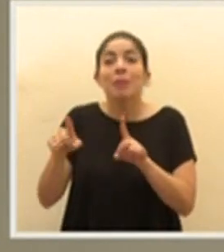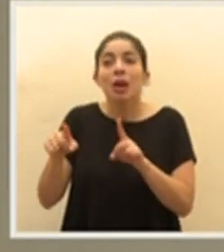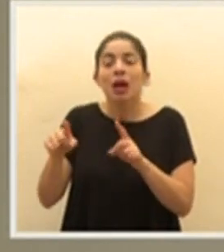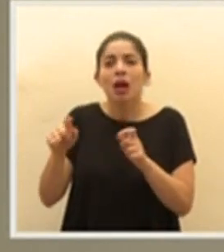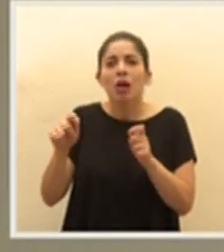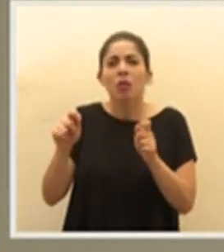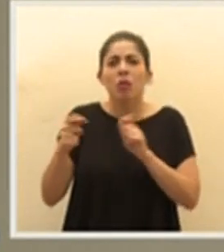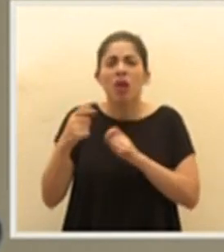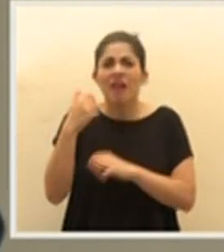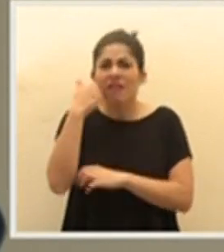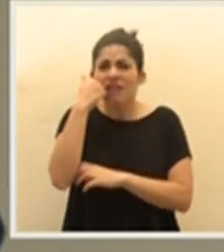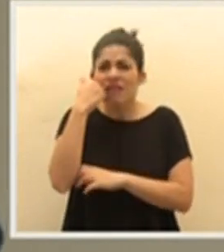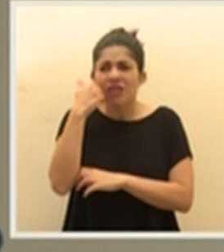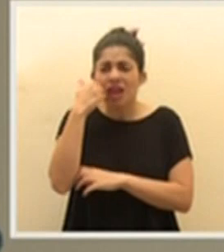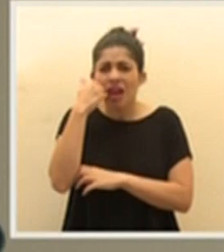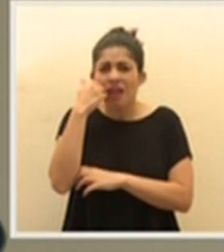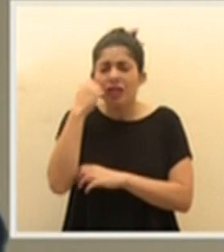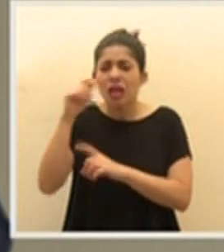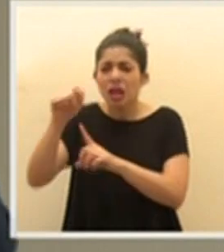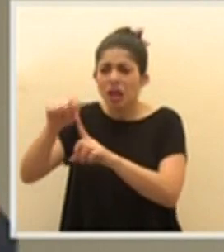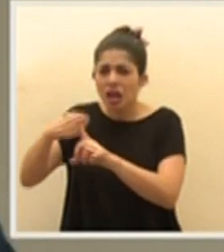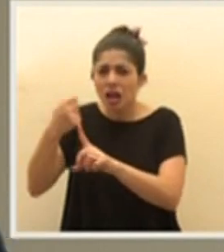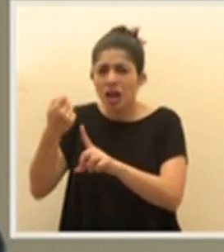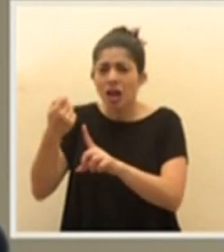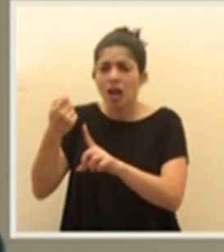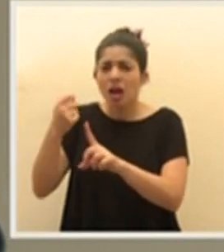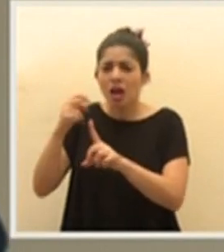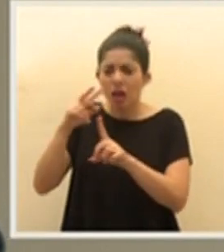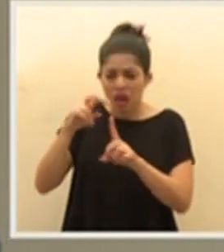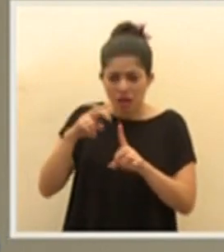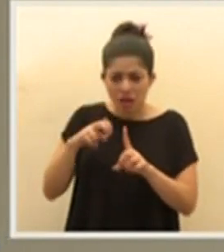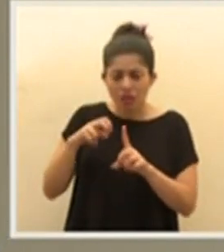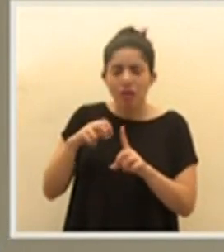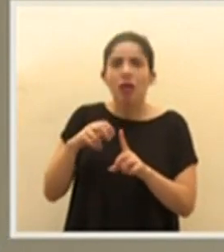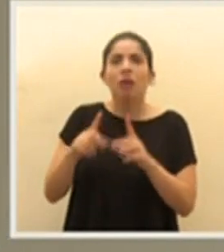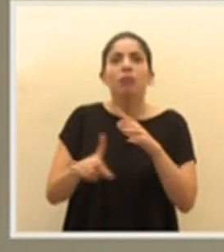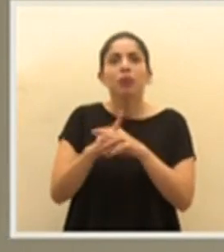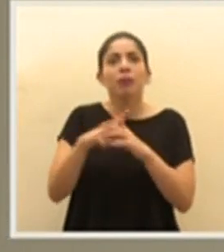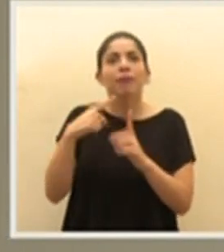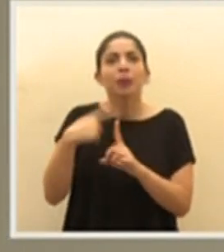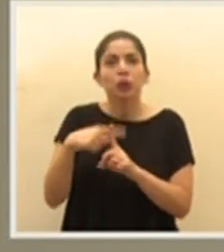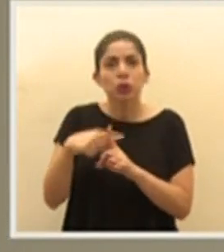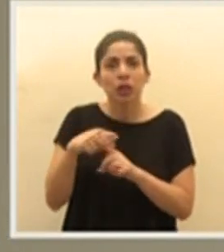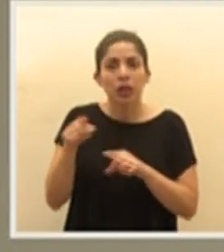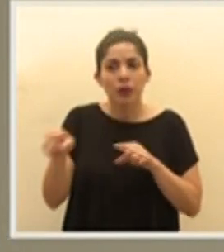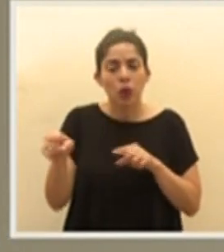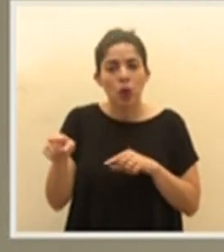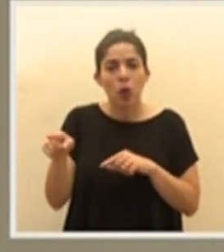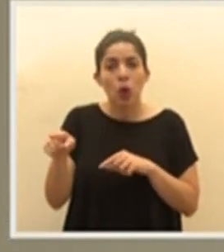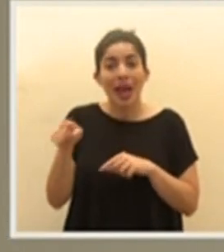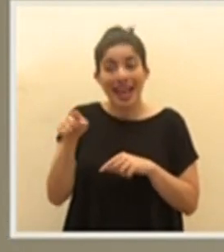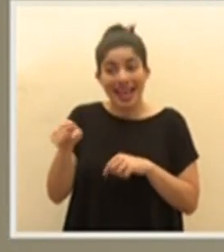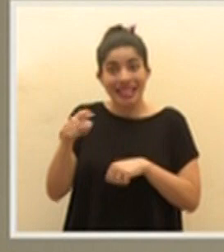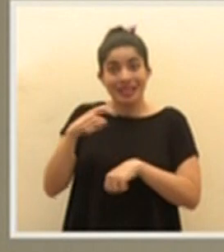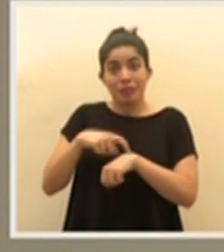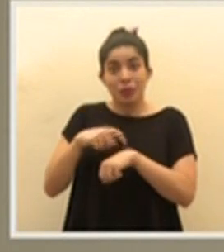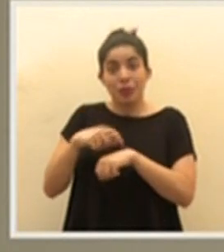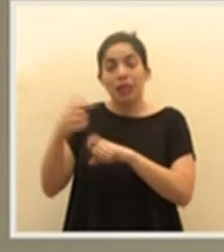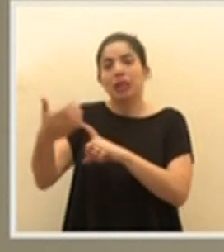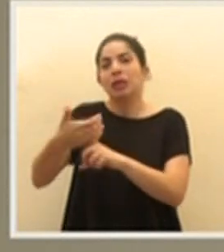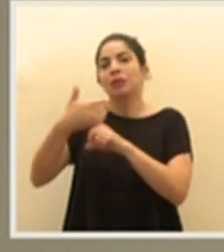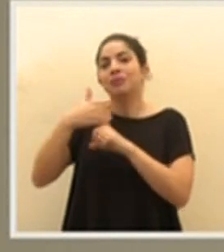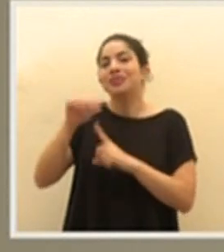evolucionó a tener una fiebre, se le tomó una muestra, se le hizo la prueba, salió positivo y en esa ocasión se aislaron